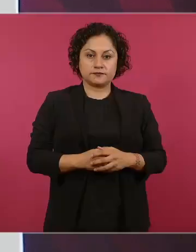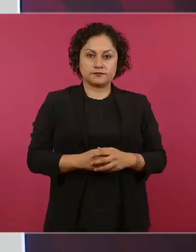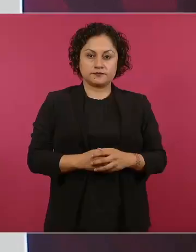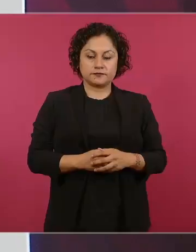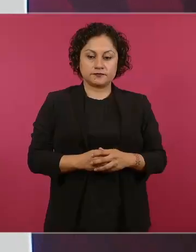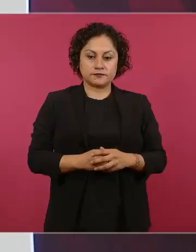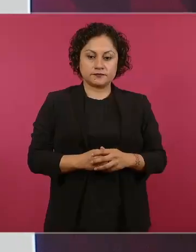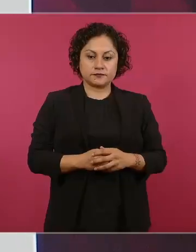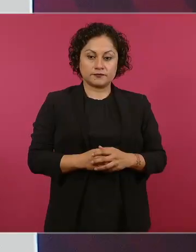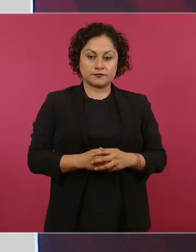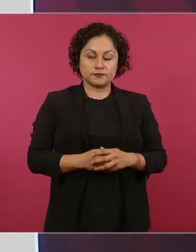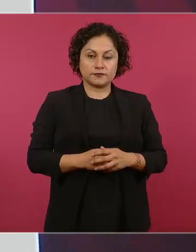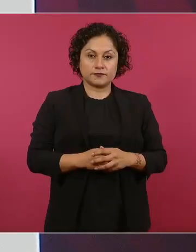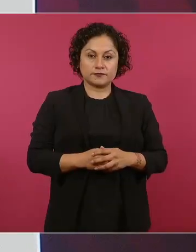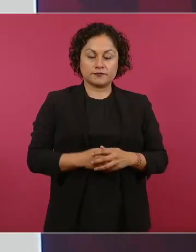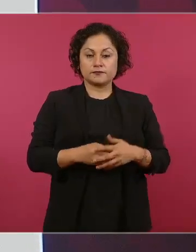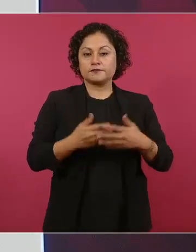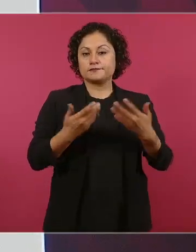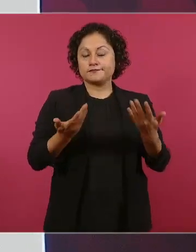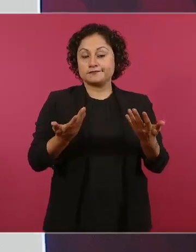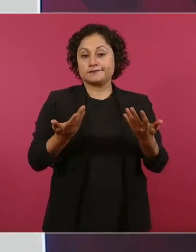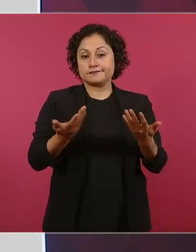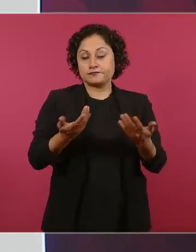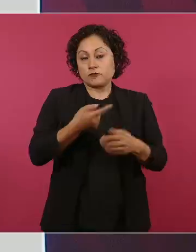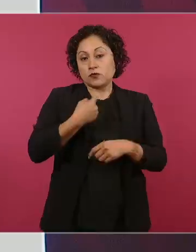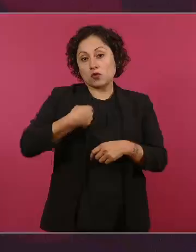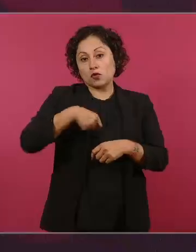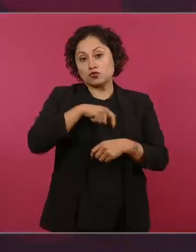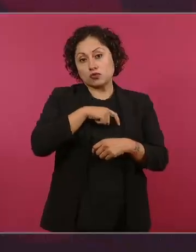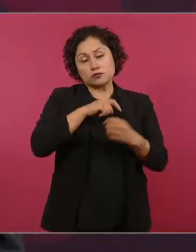Entonces tenemos esa vecindad.